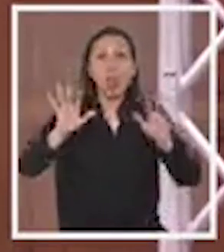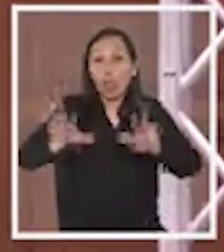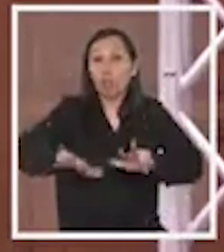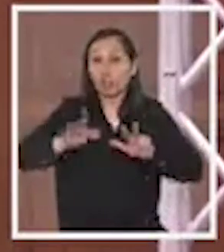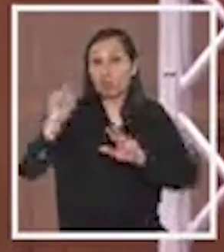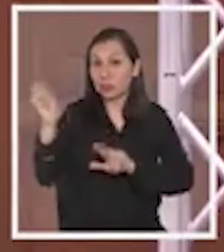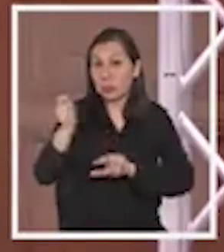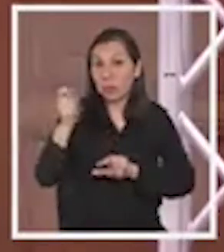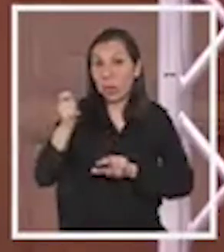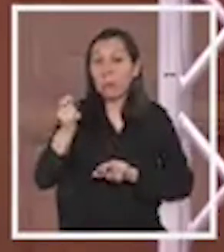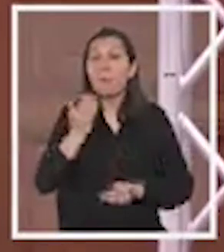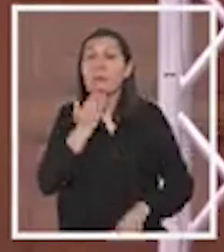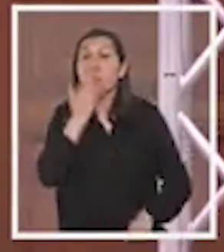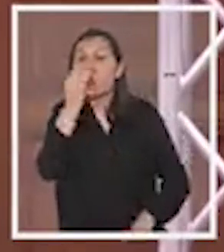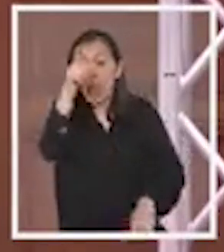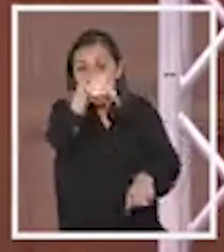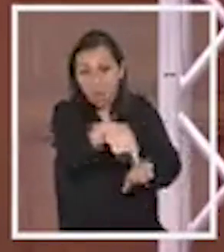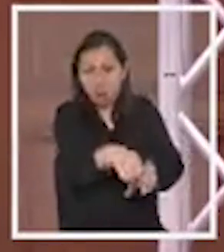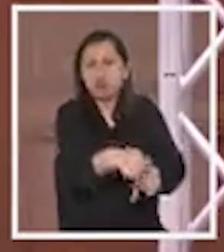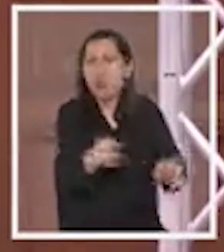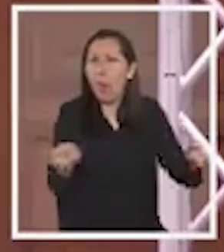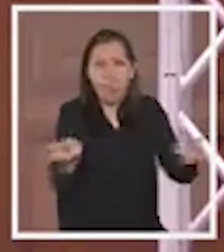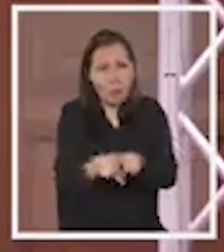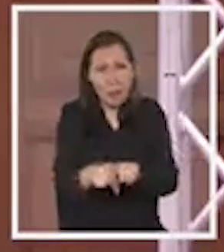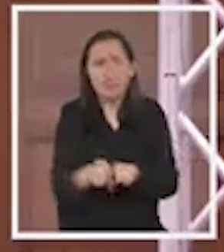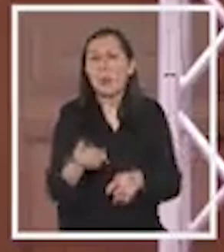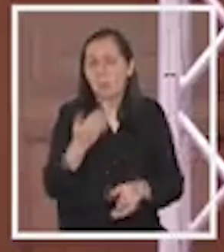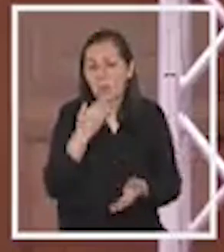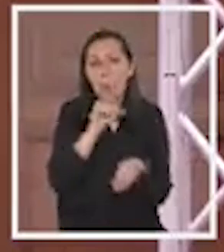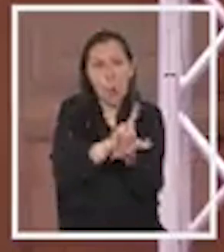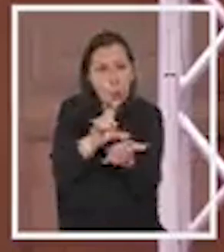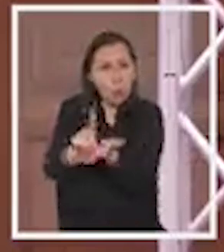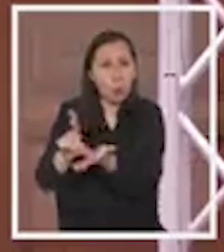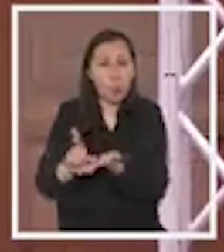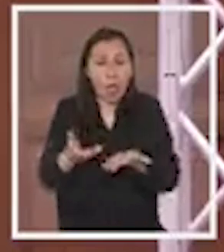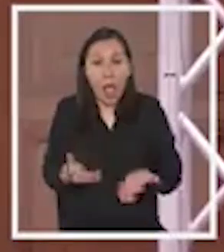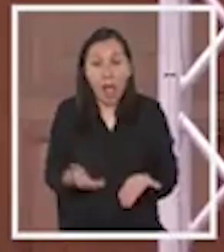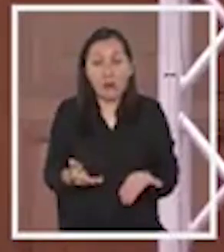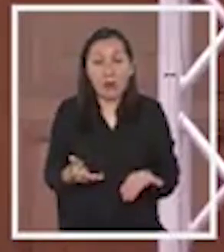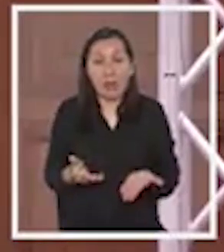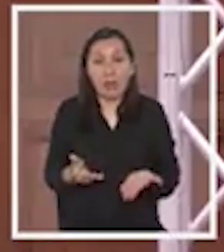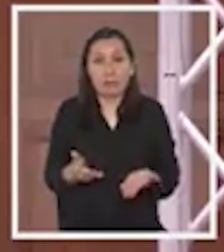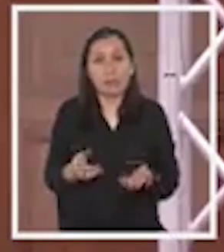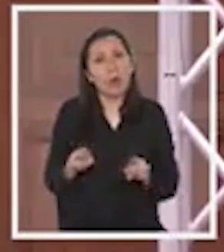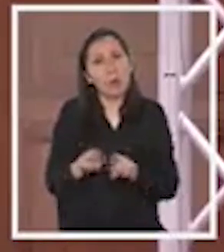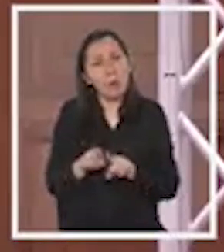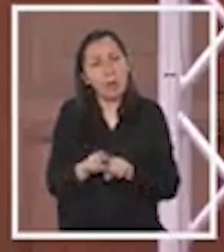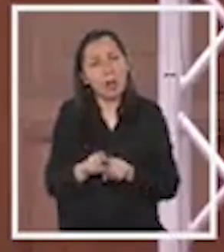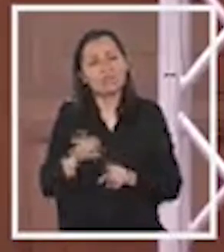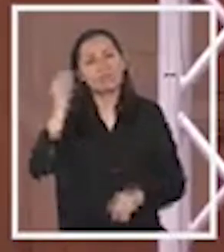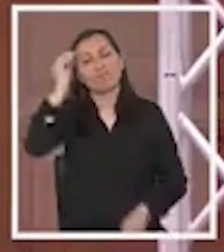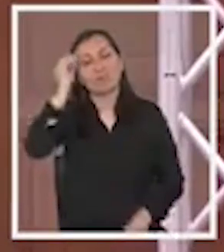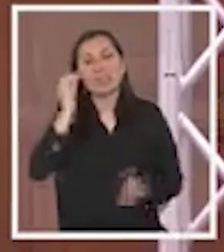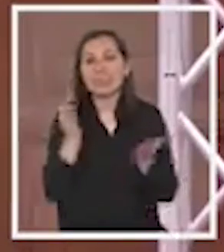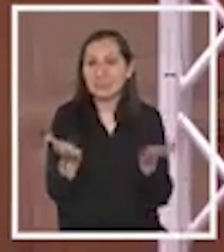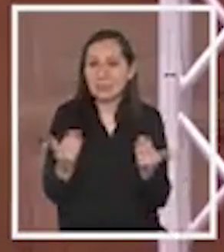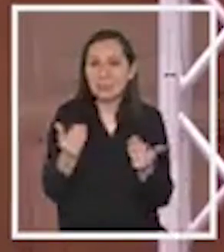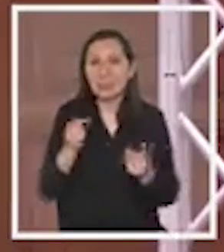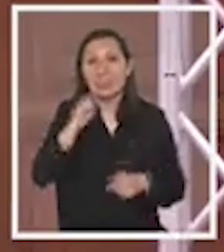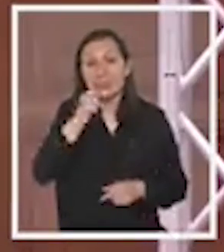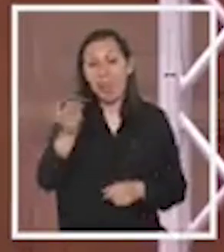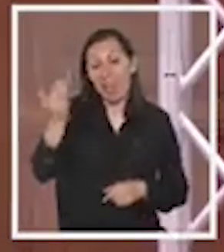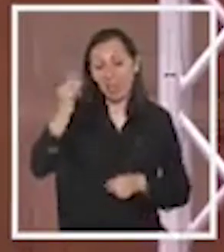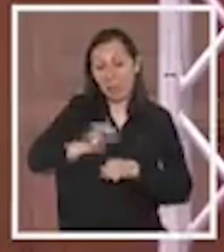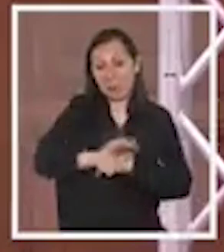de septiembre en Punta Arenas. Pasa también en los lugares en donde hoy día, a propósito de la necesidad que implicó